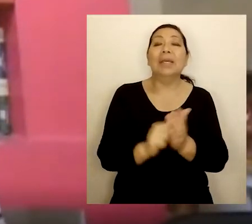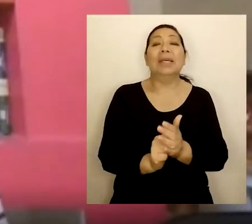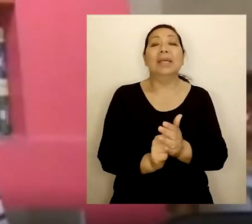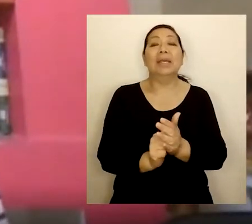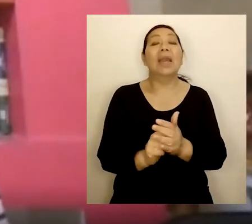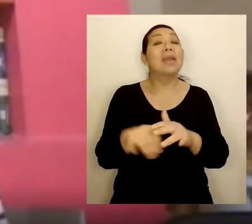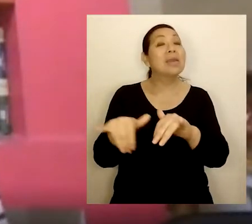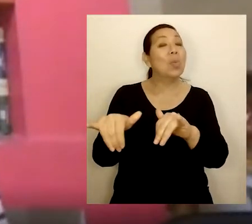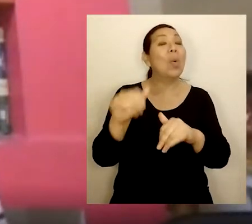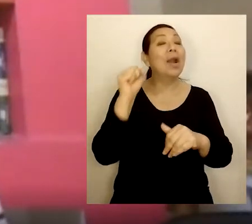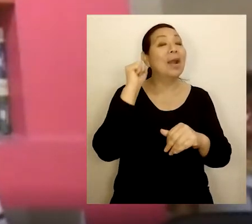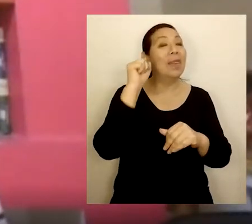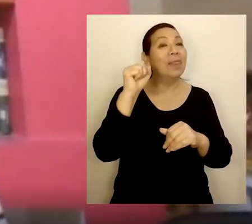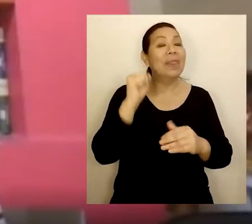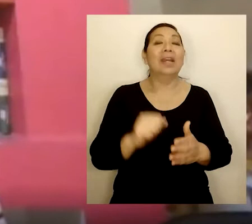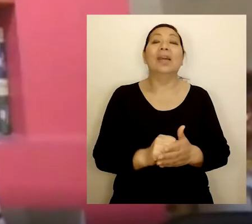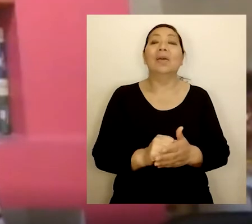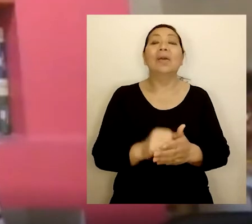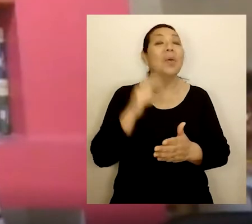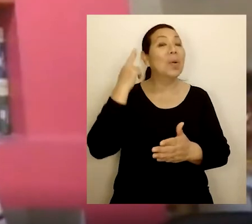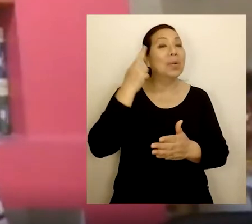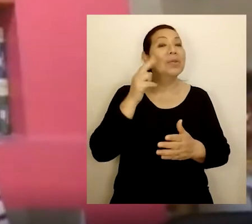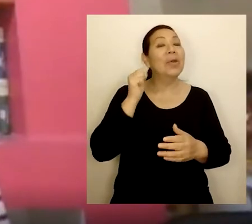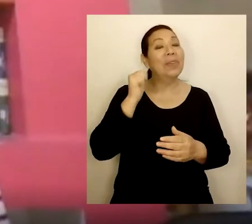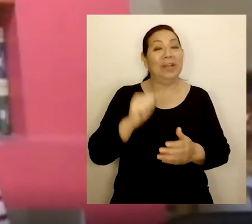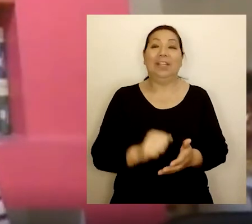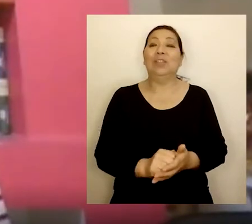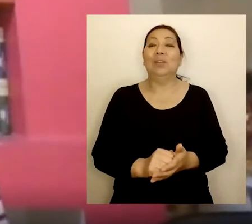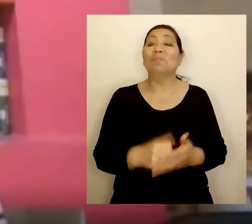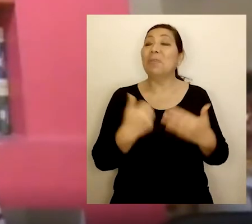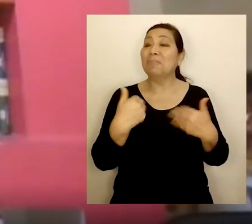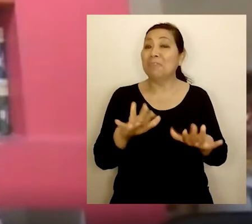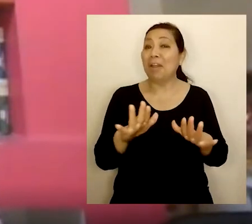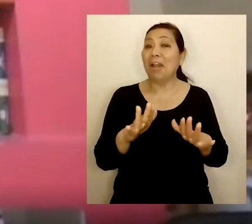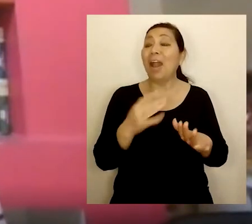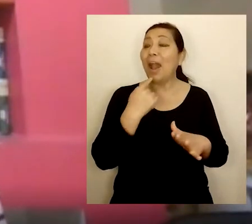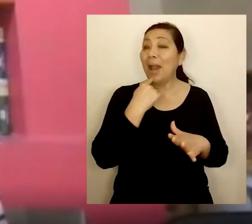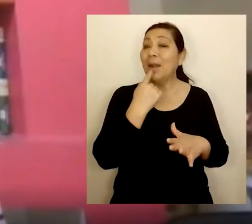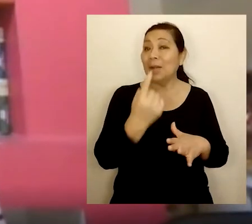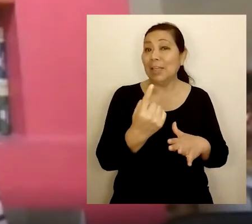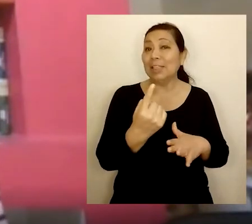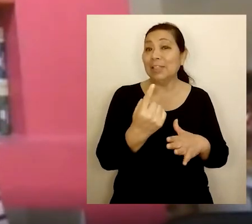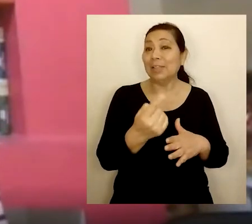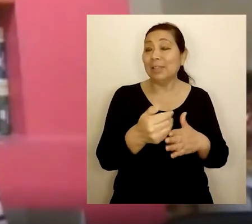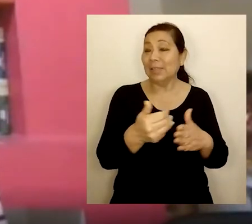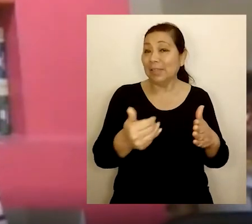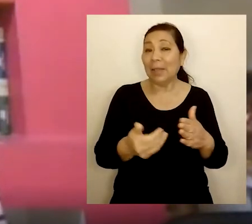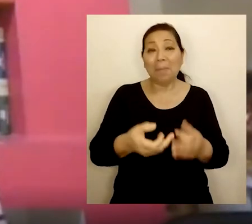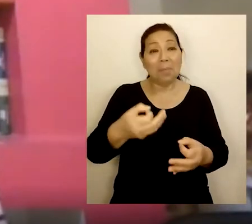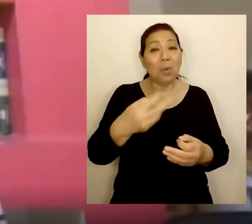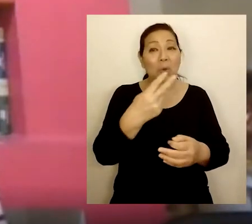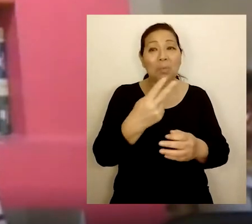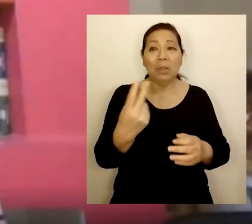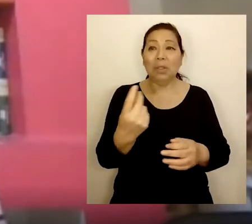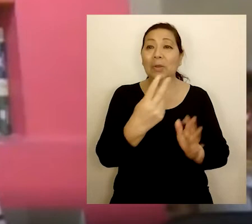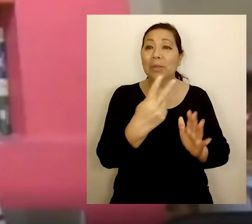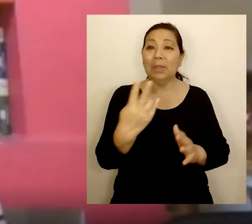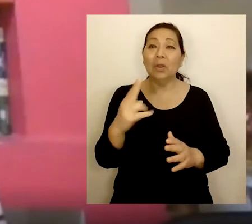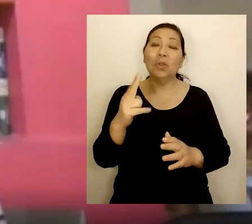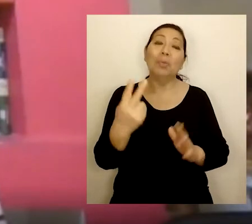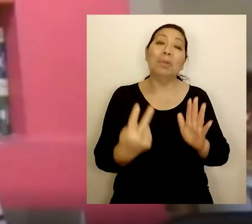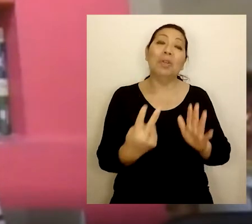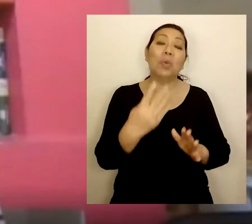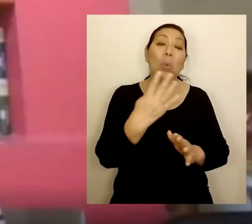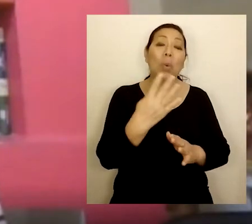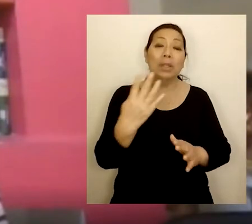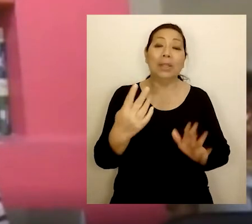que aplique a igual derecho, a igual razón, igual derecho. Si ya este tribunal ha declarado, como he referido en los expedientes